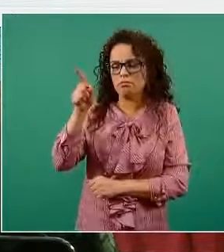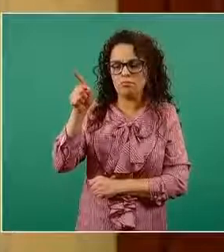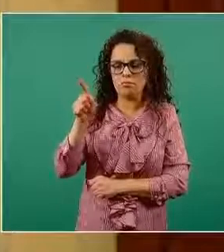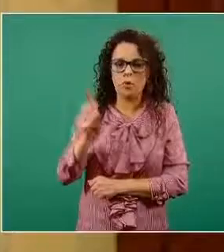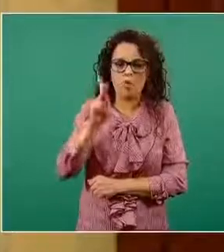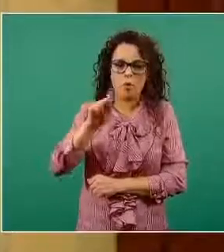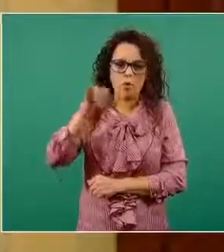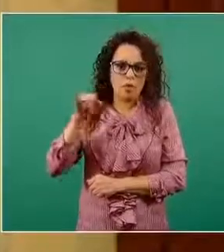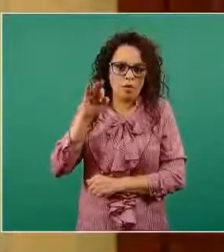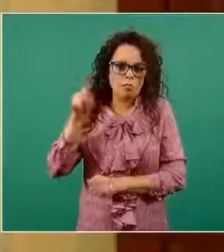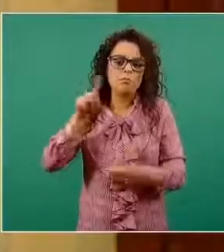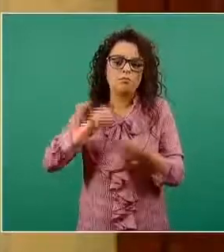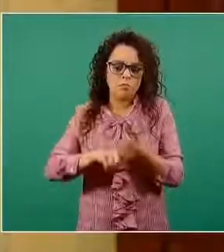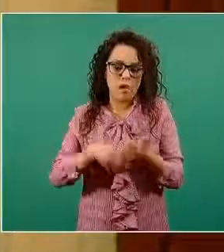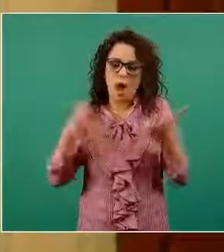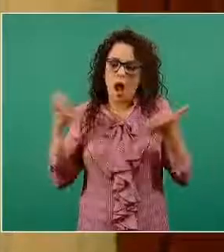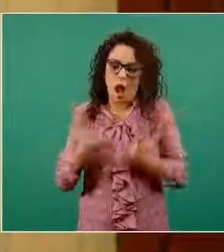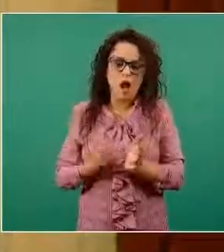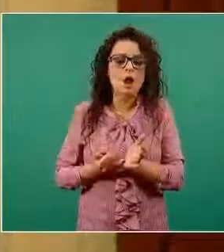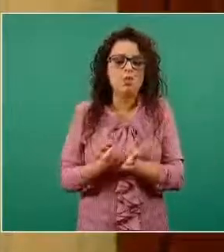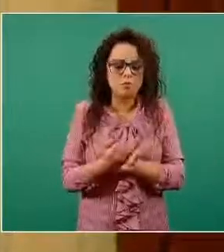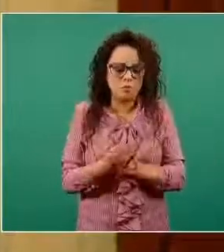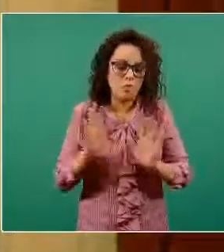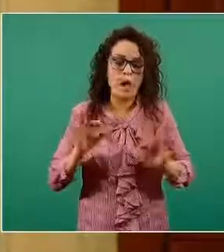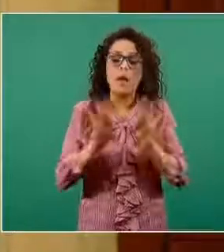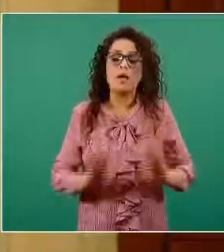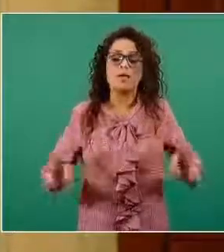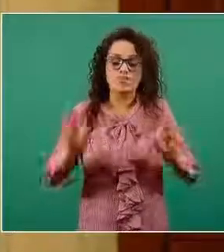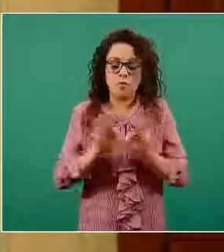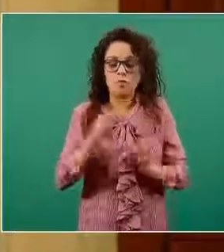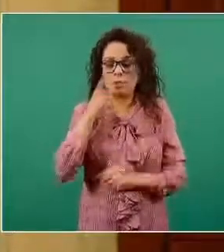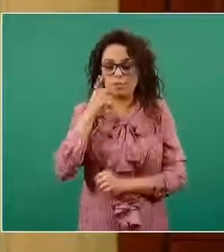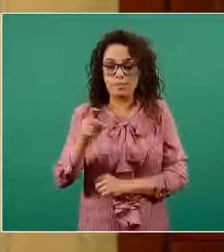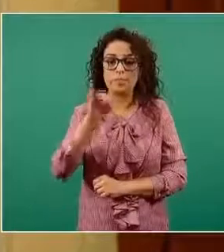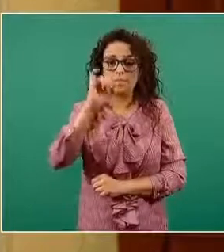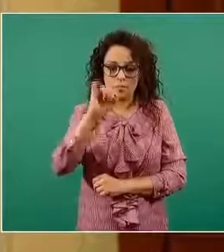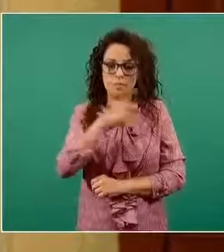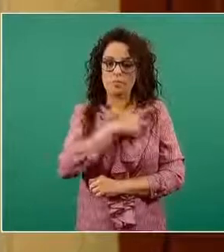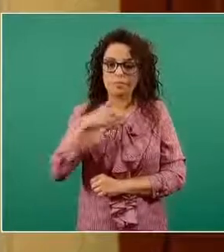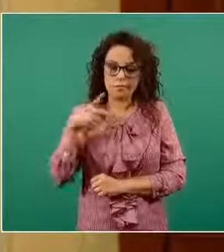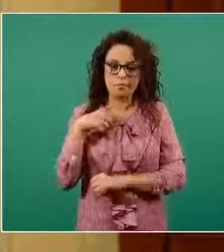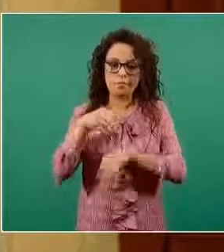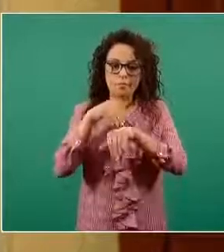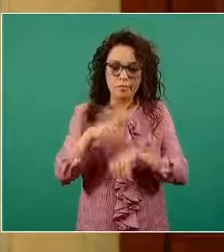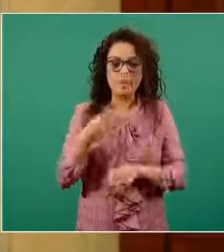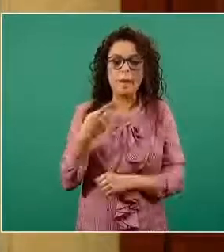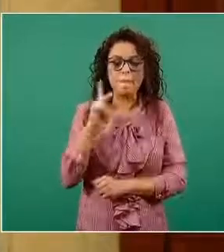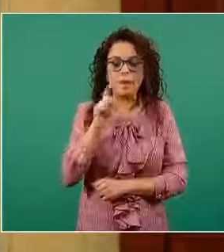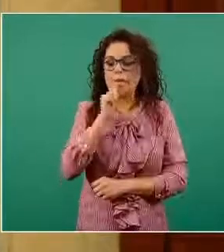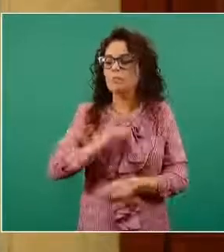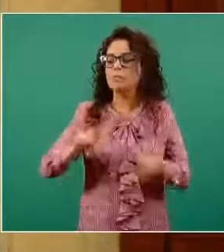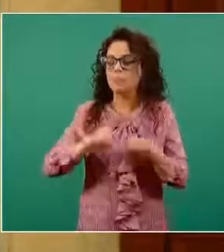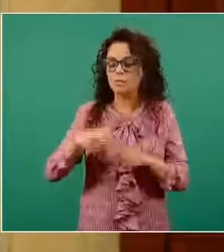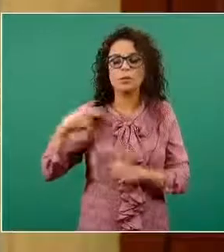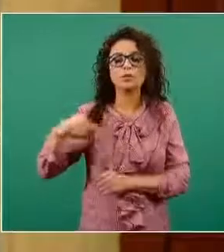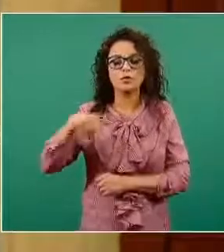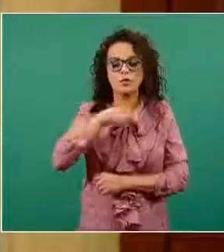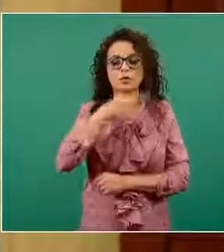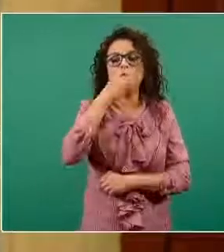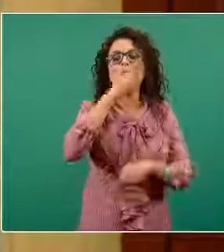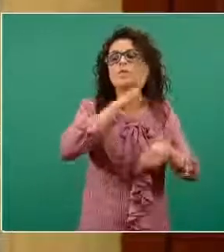Es muy importante dejar en claro que en todos los casos se debe acatar las disposiciones, pero también hacemos manifiesto